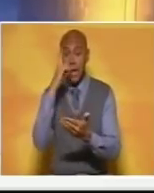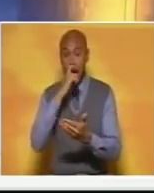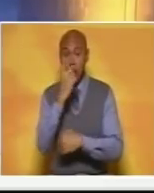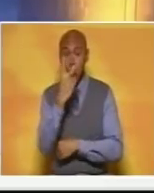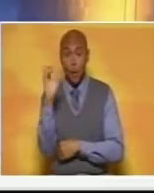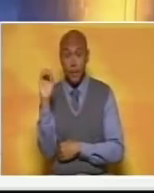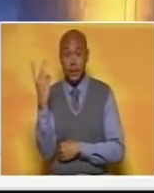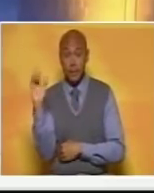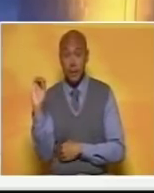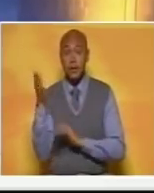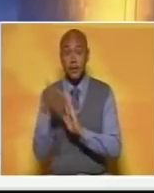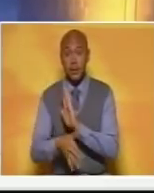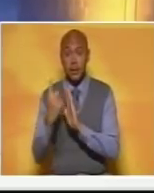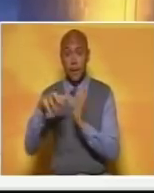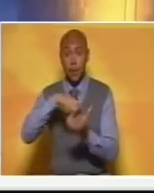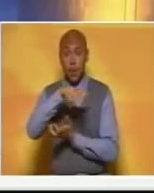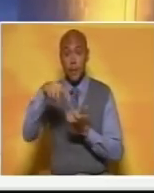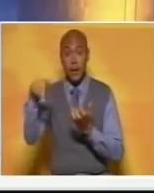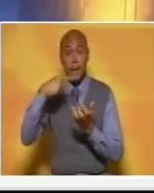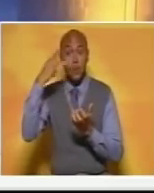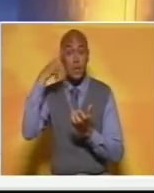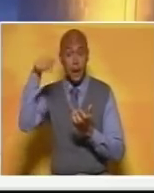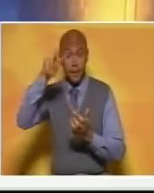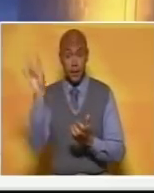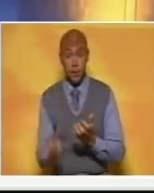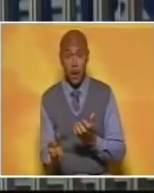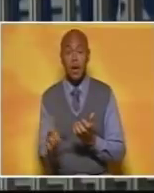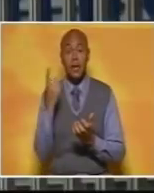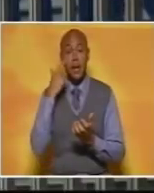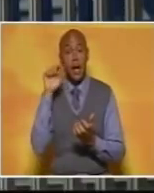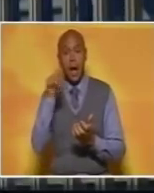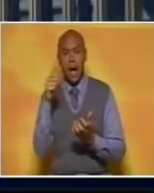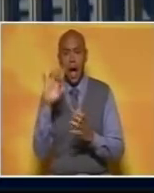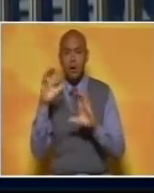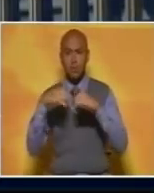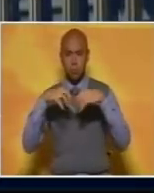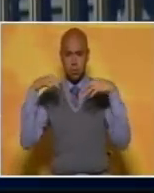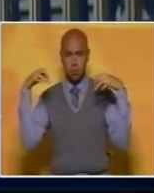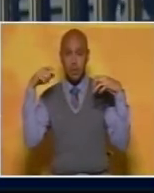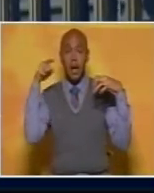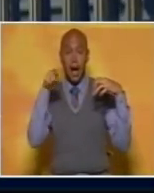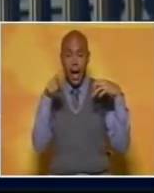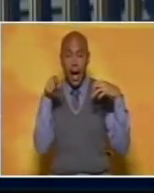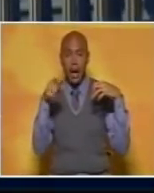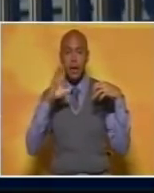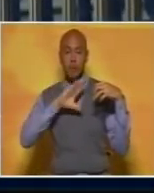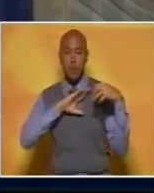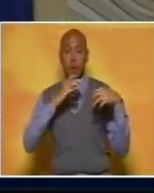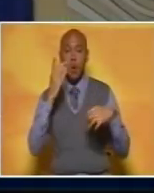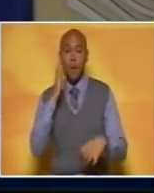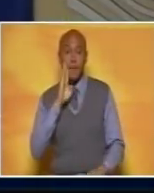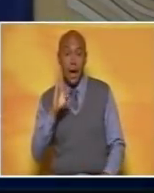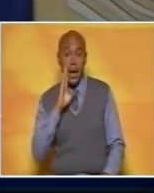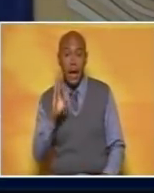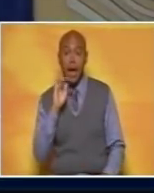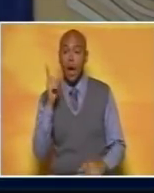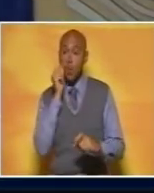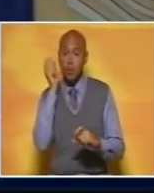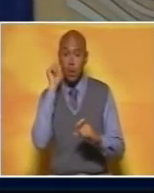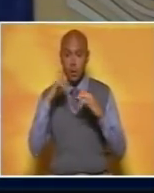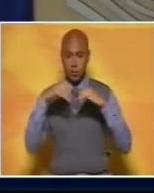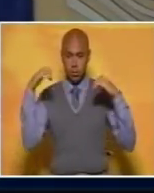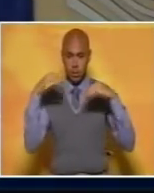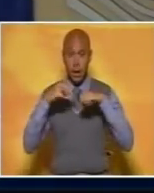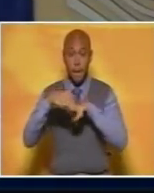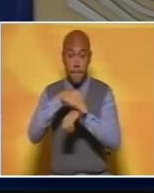situación política, económica, social y humanitaria que vive el país. Durante un consejo de Bruselas, los ministros de Exteriores indicaron que la medida